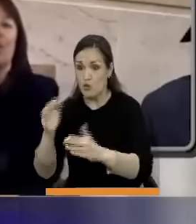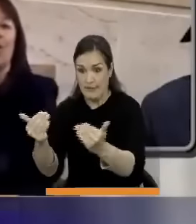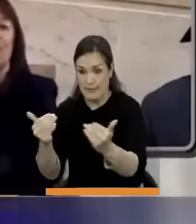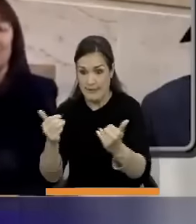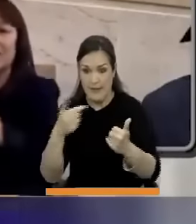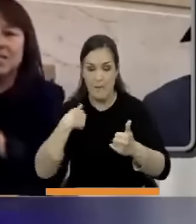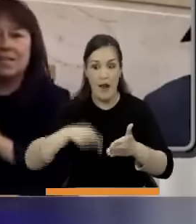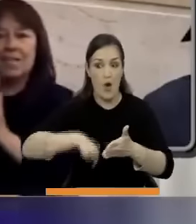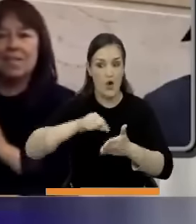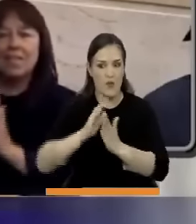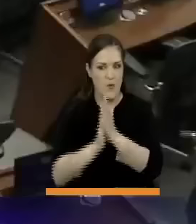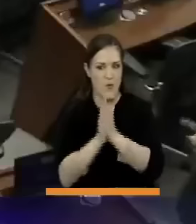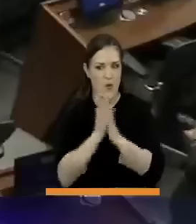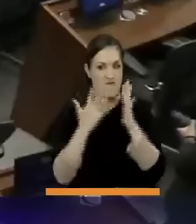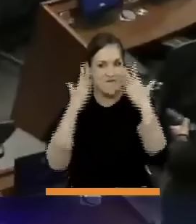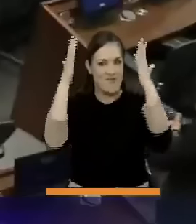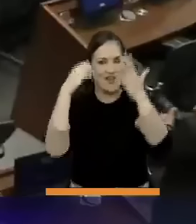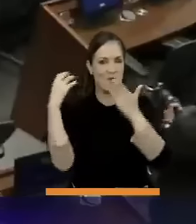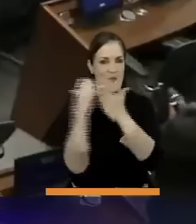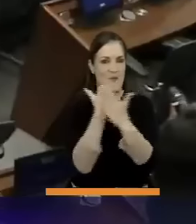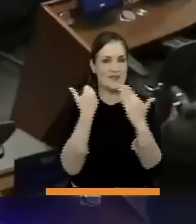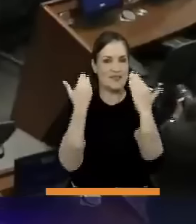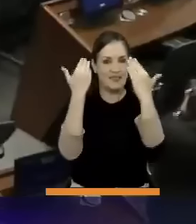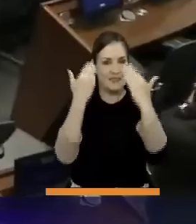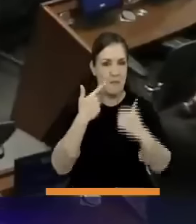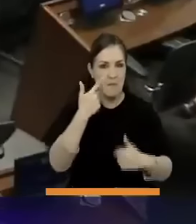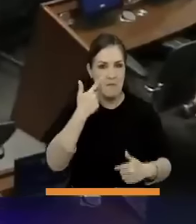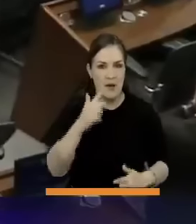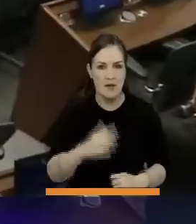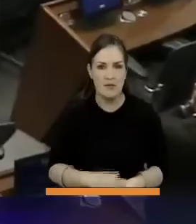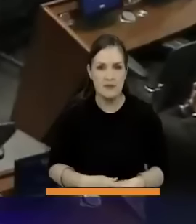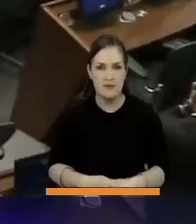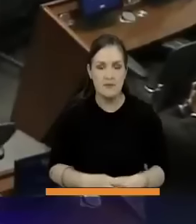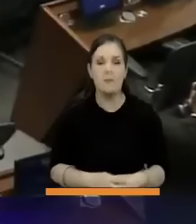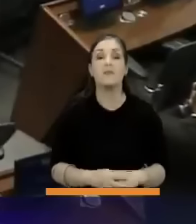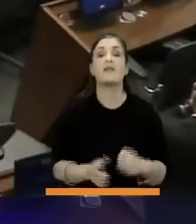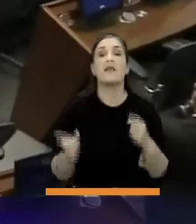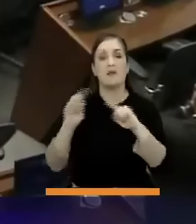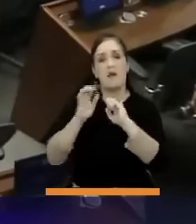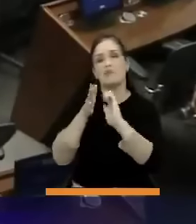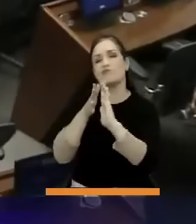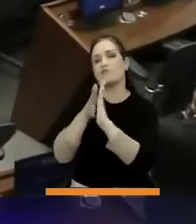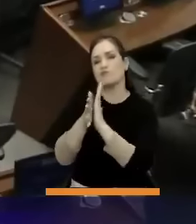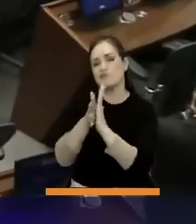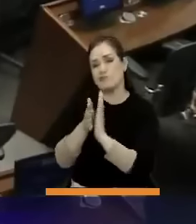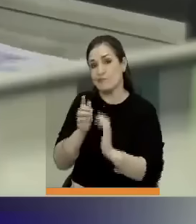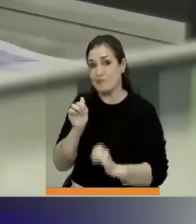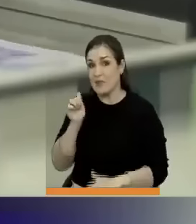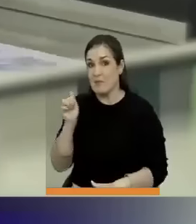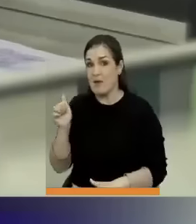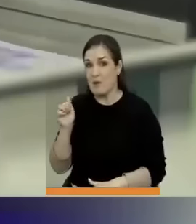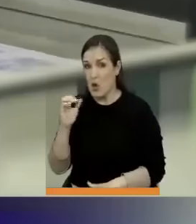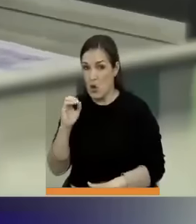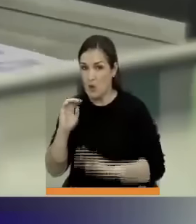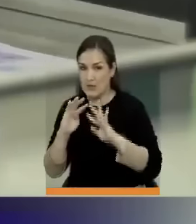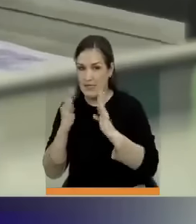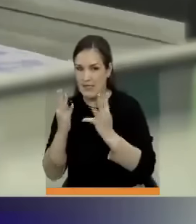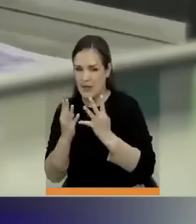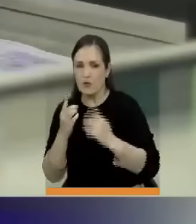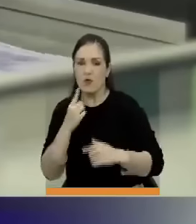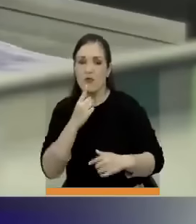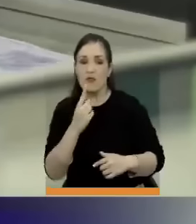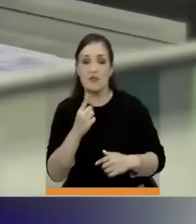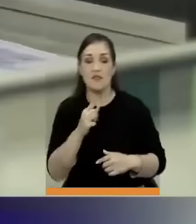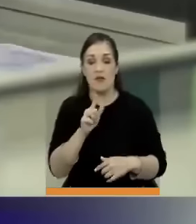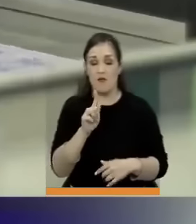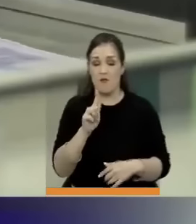el festín de la contratación. El senador también subrayó que el Fondo de Mitigación de Emergencia FOME realizó contratos por más